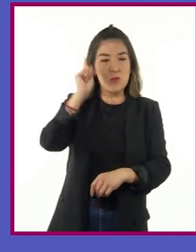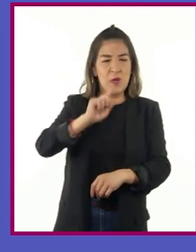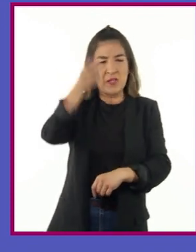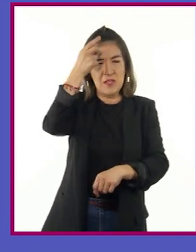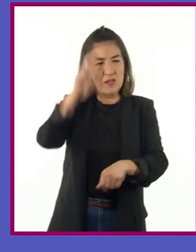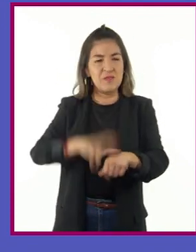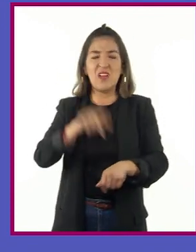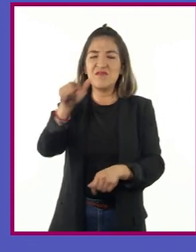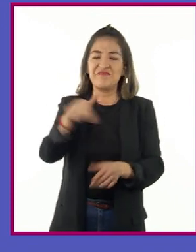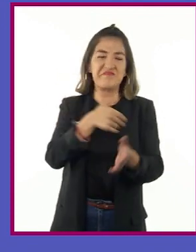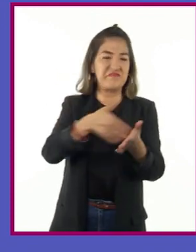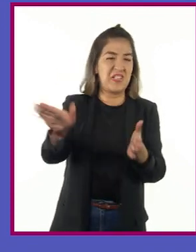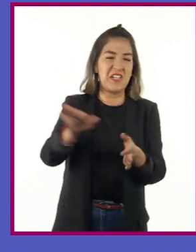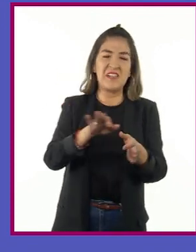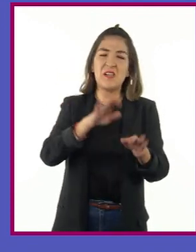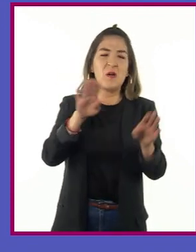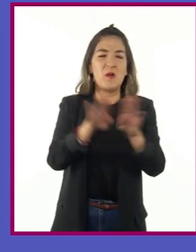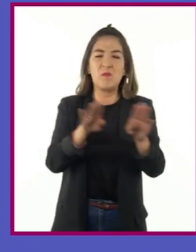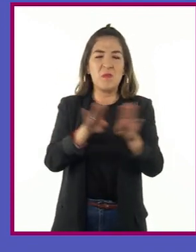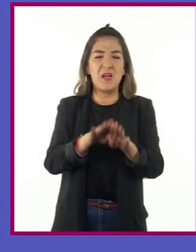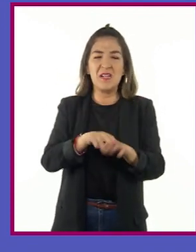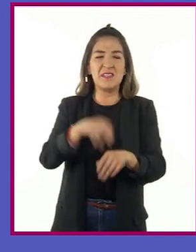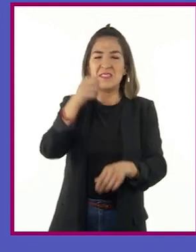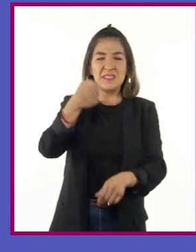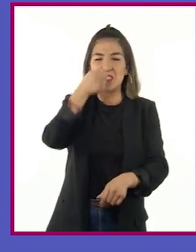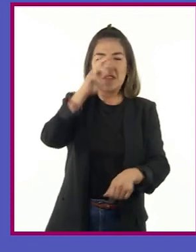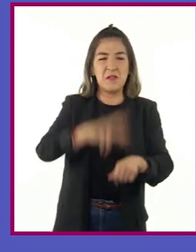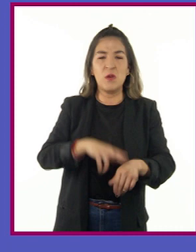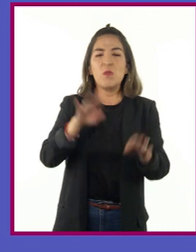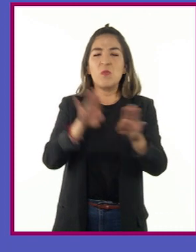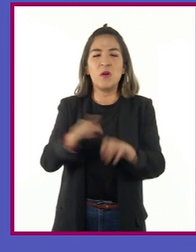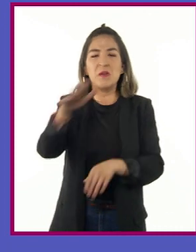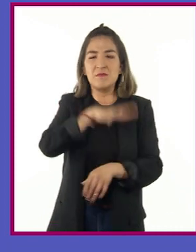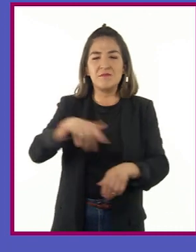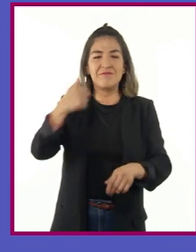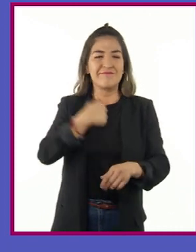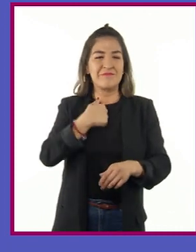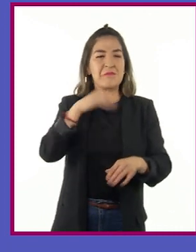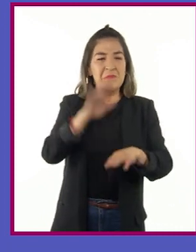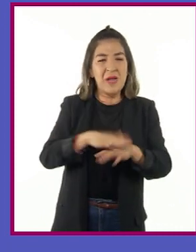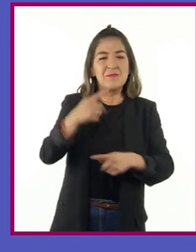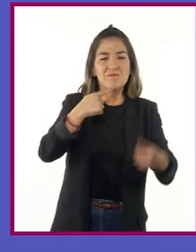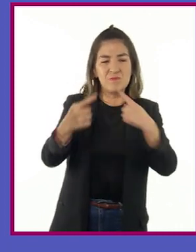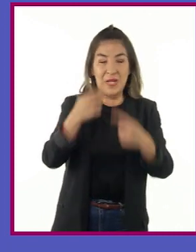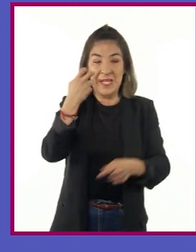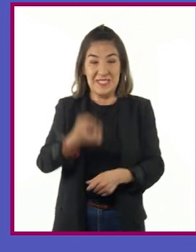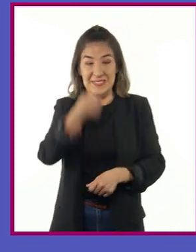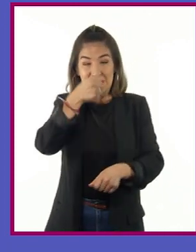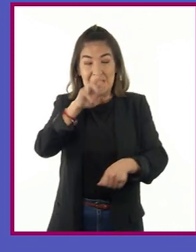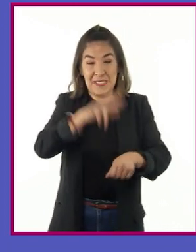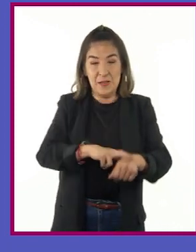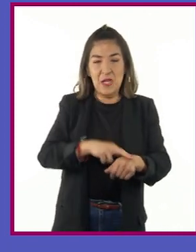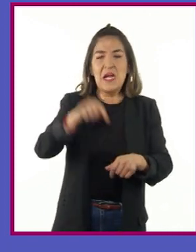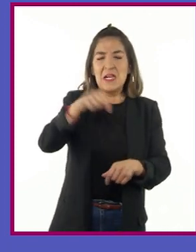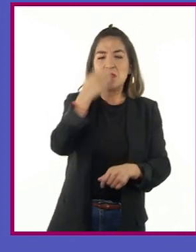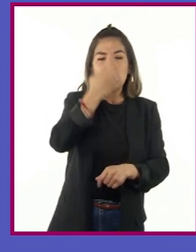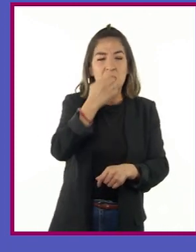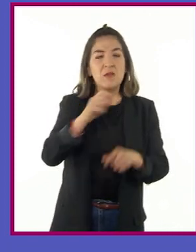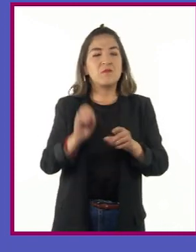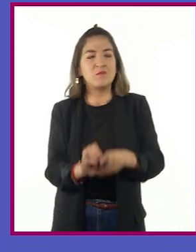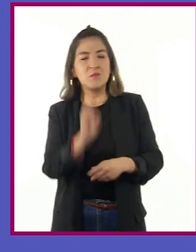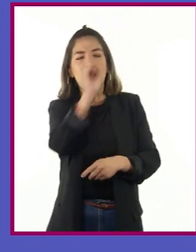del empleo de secretaria por mis tendencias democráticas. De la secretaría de esta escuela me mandaron a